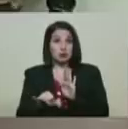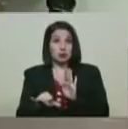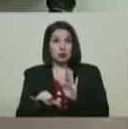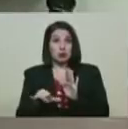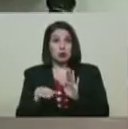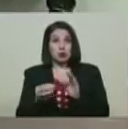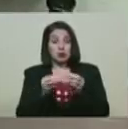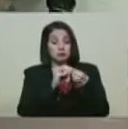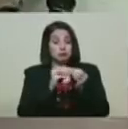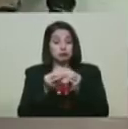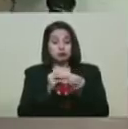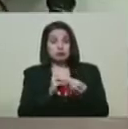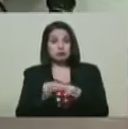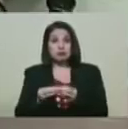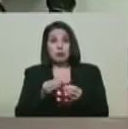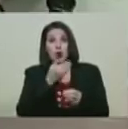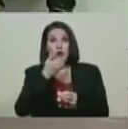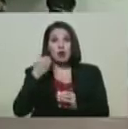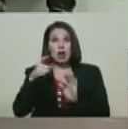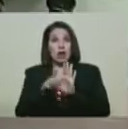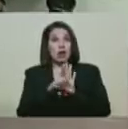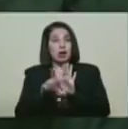mejorar, cambiar algunas leyes,